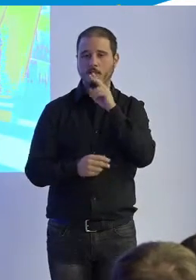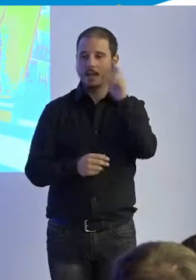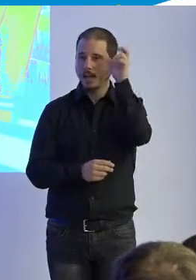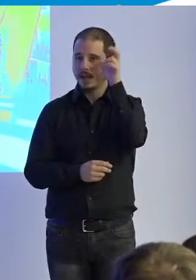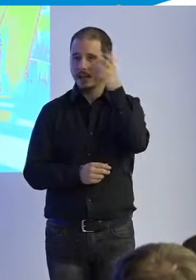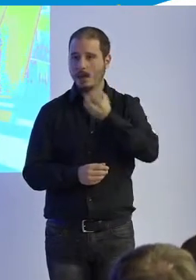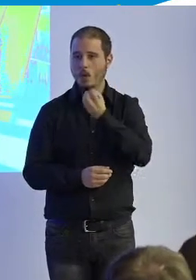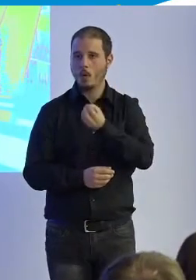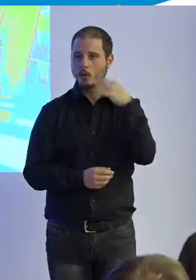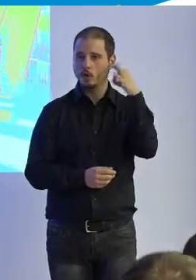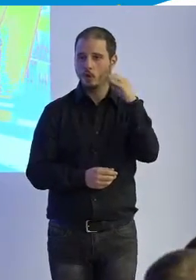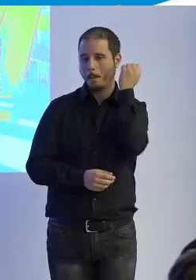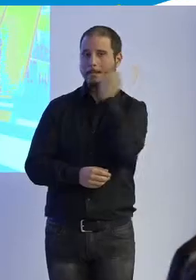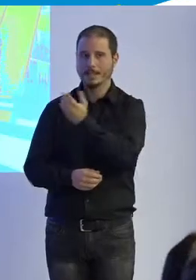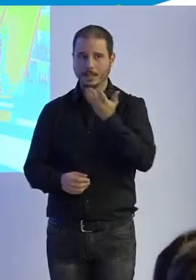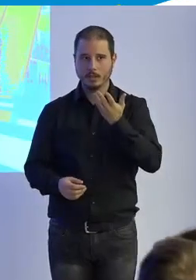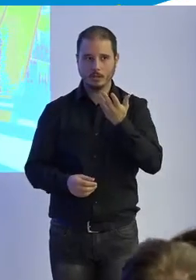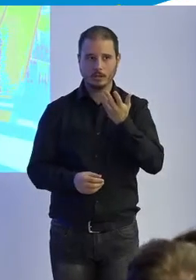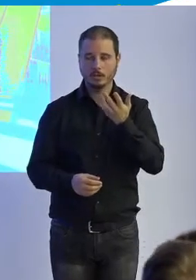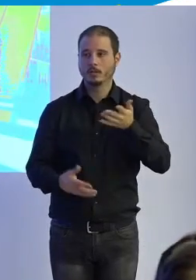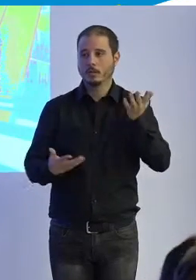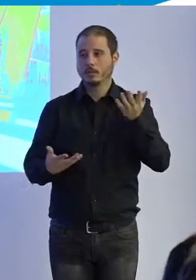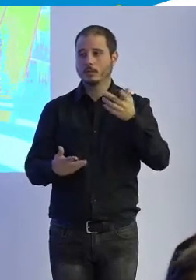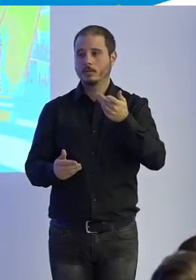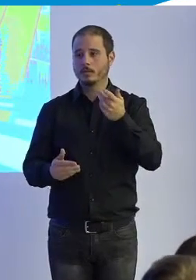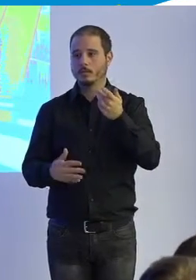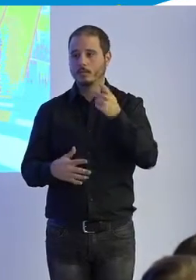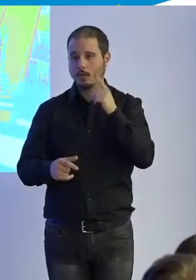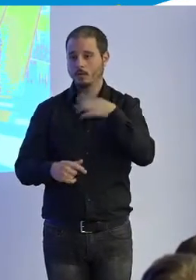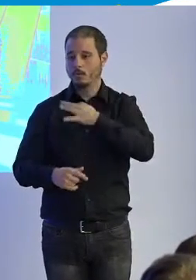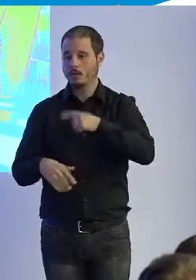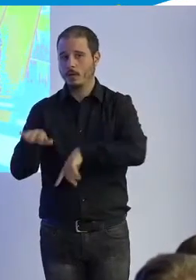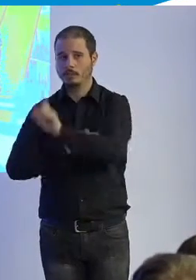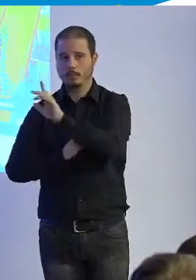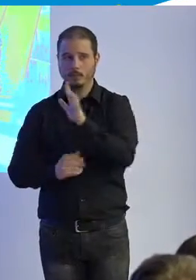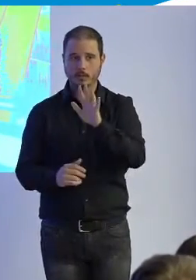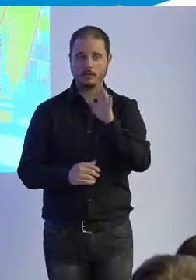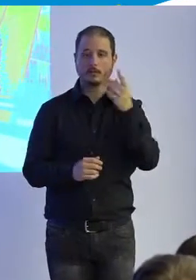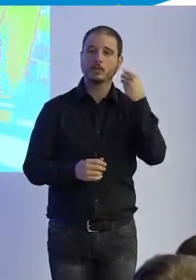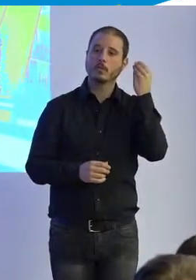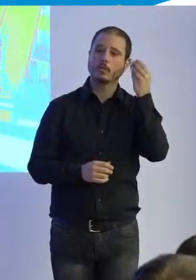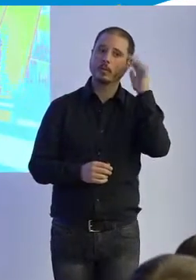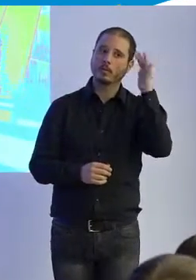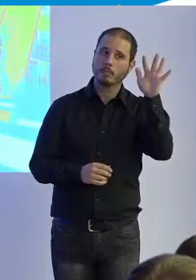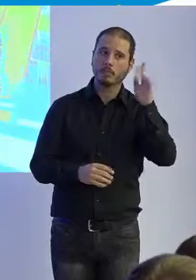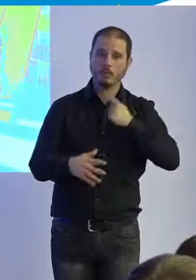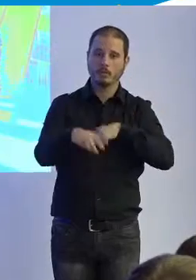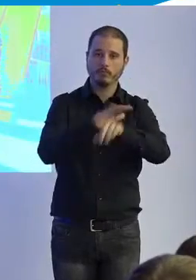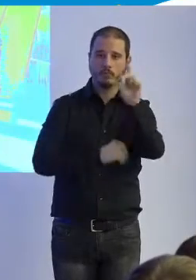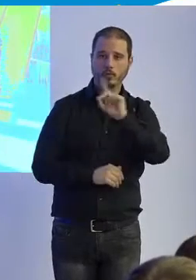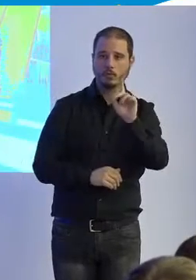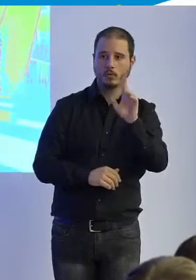Yo con la VR espero que no pase lo mismo, pero creo que está empezando a pasar algo parecido. Hay un hype, como una